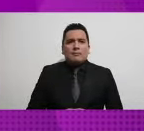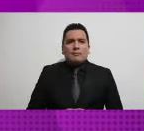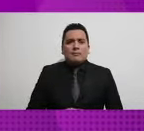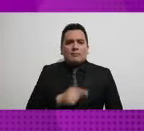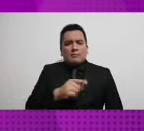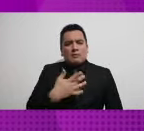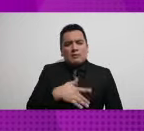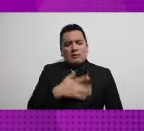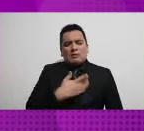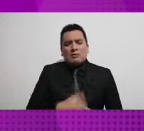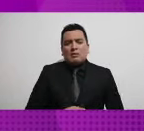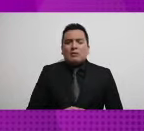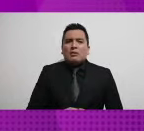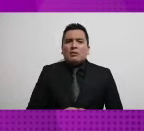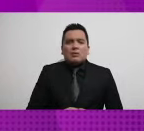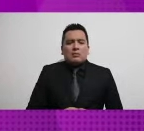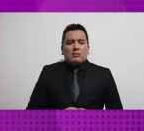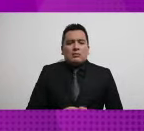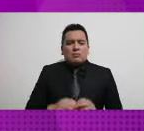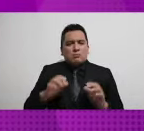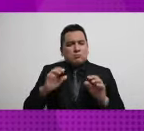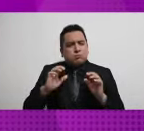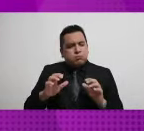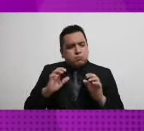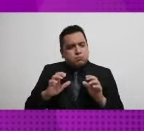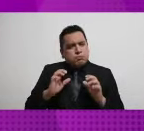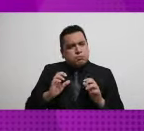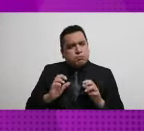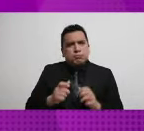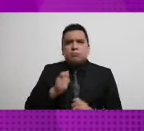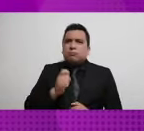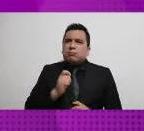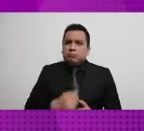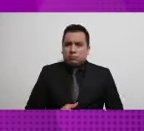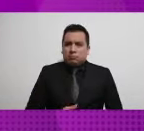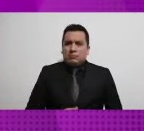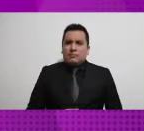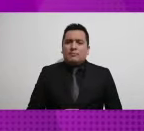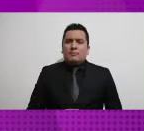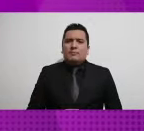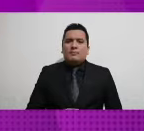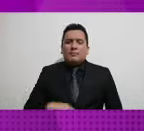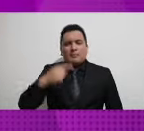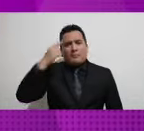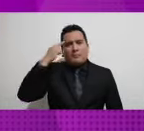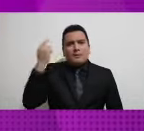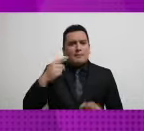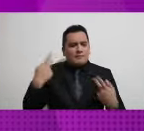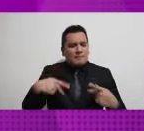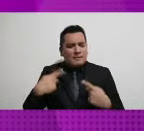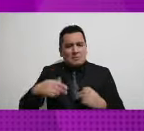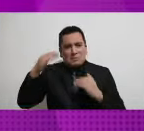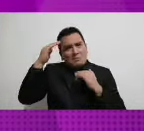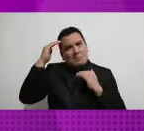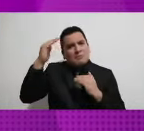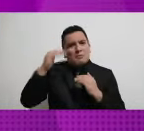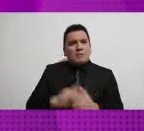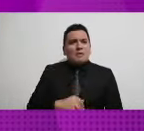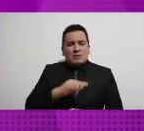¿Cuáles considera usted que deberían ser las medidas sanitarias que se deban tomar para que las personas adultas